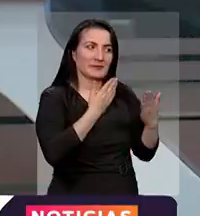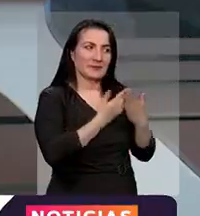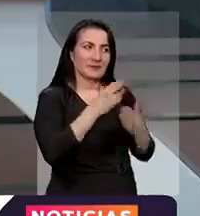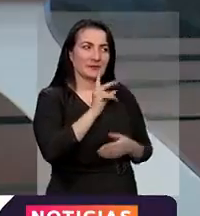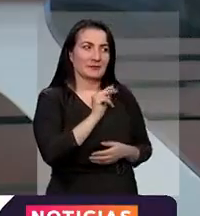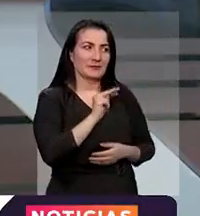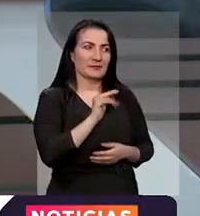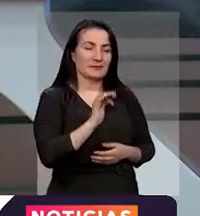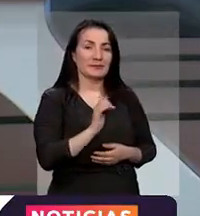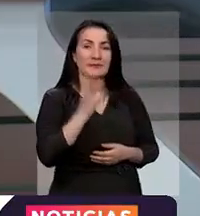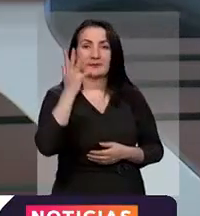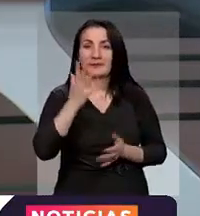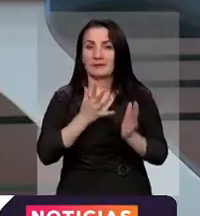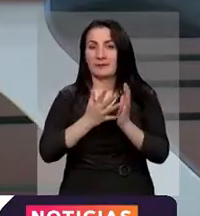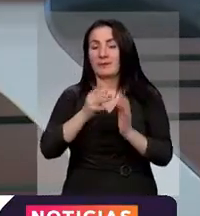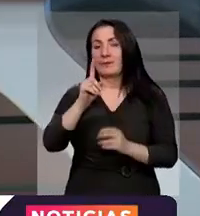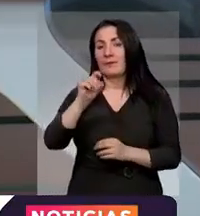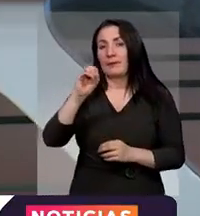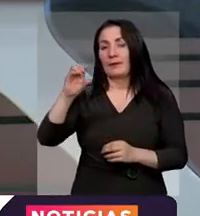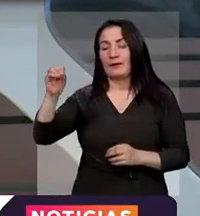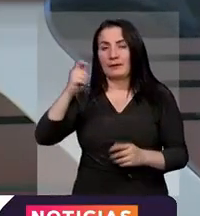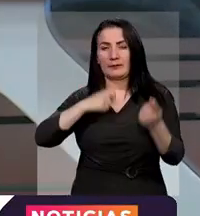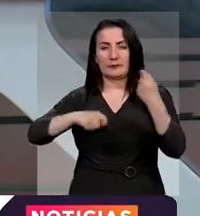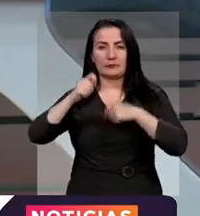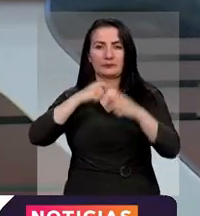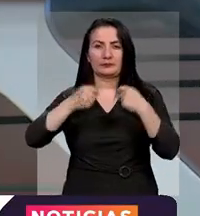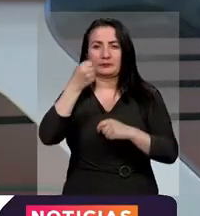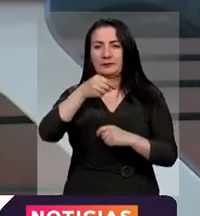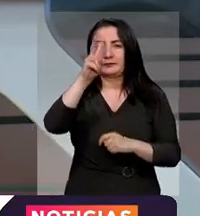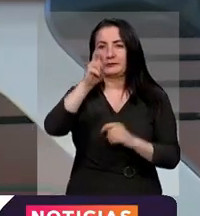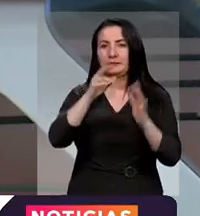más de 5.600 vendedores informales que cuentan con